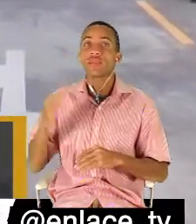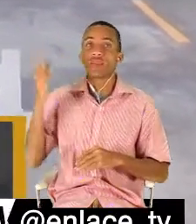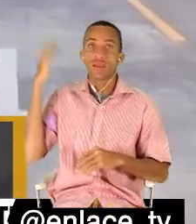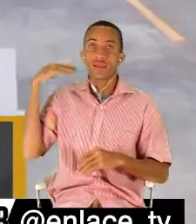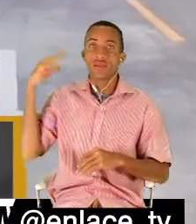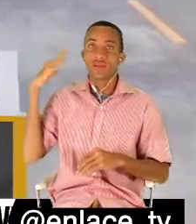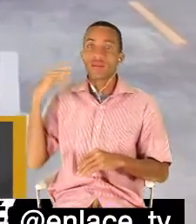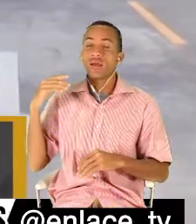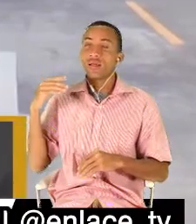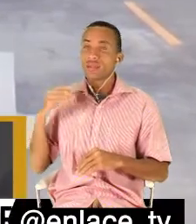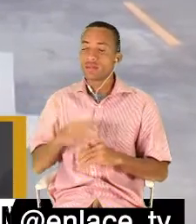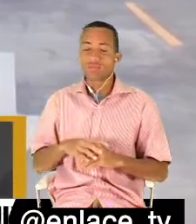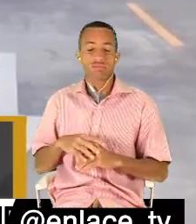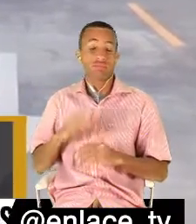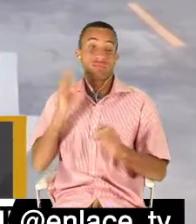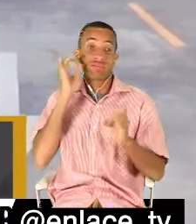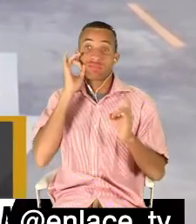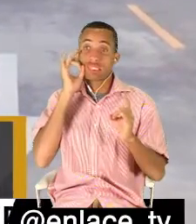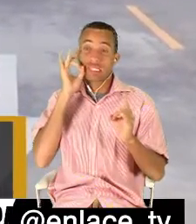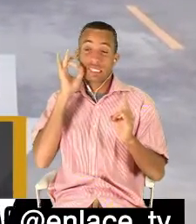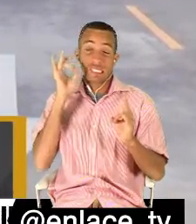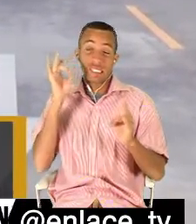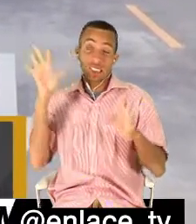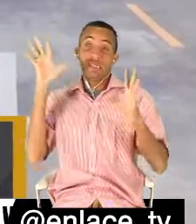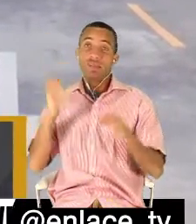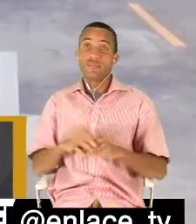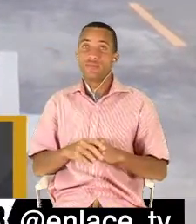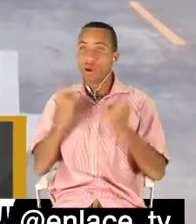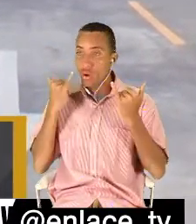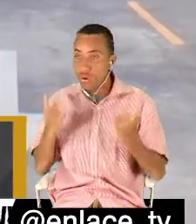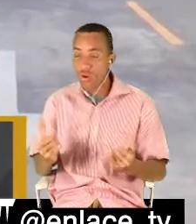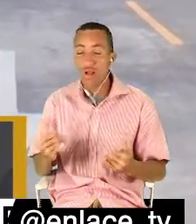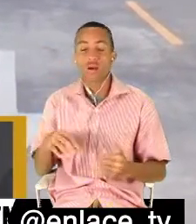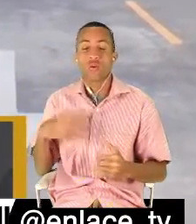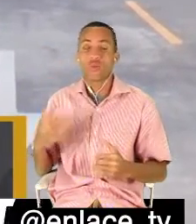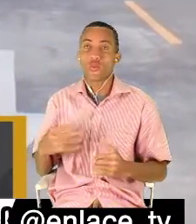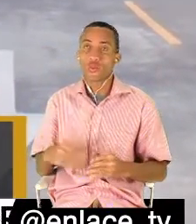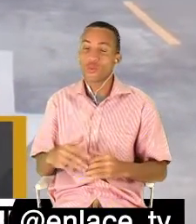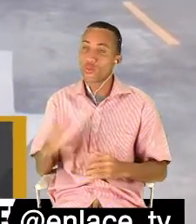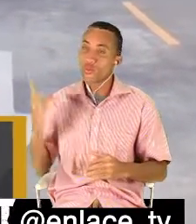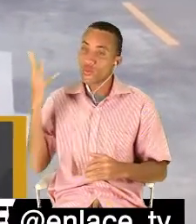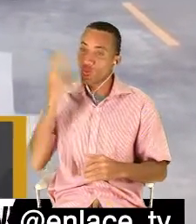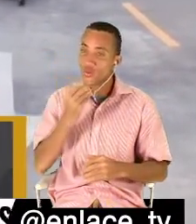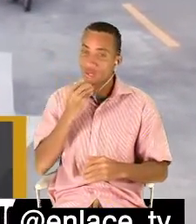una vía muy intensamente pésima de todo y